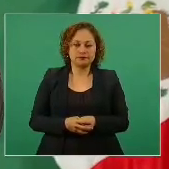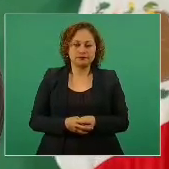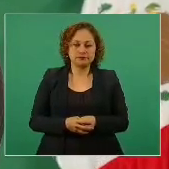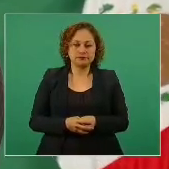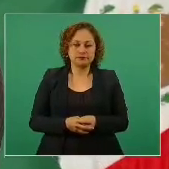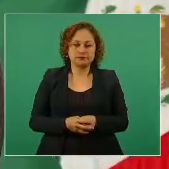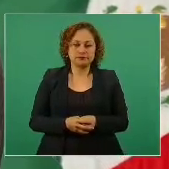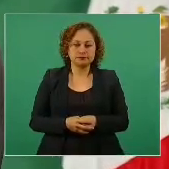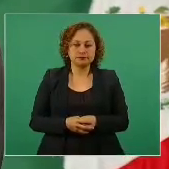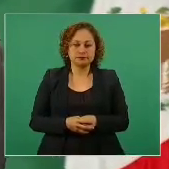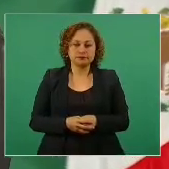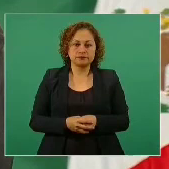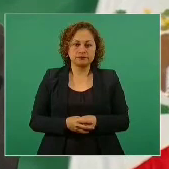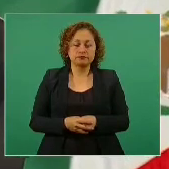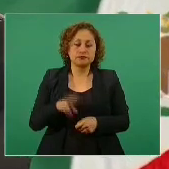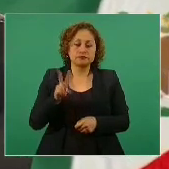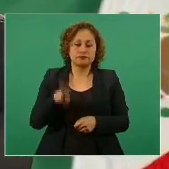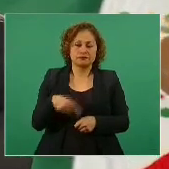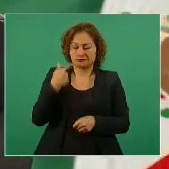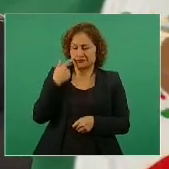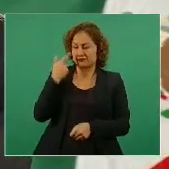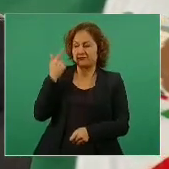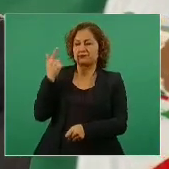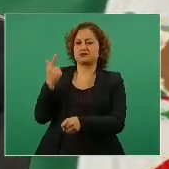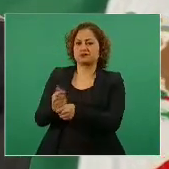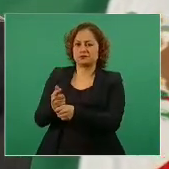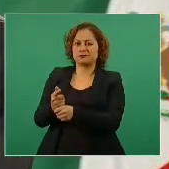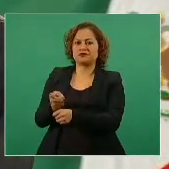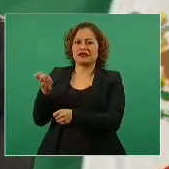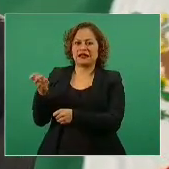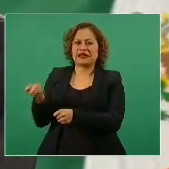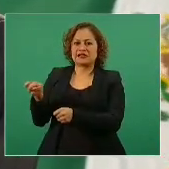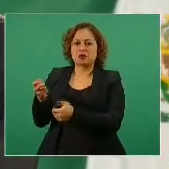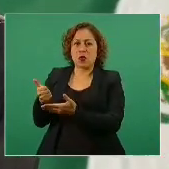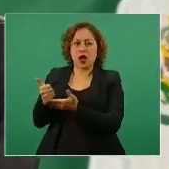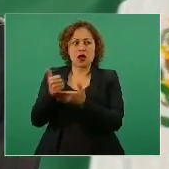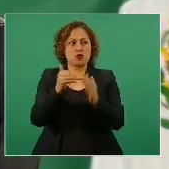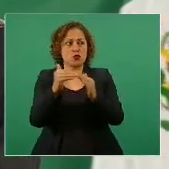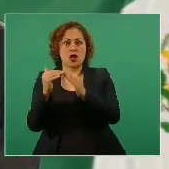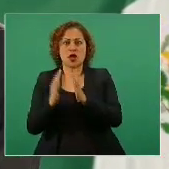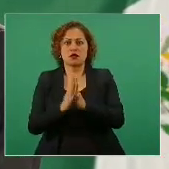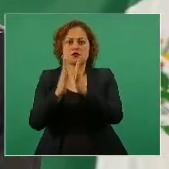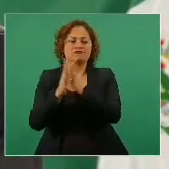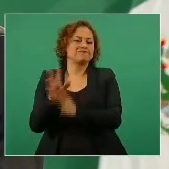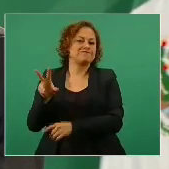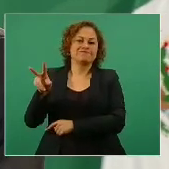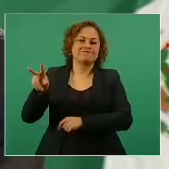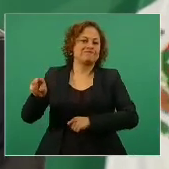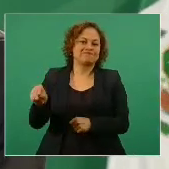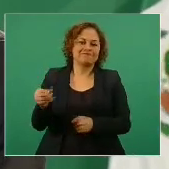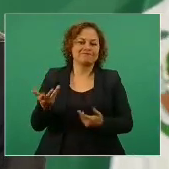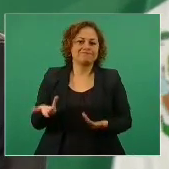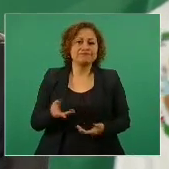candidatura. Es un golpe a la democracia, a la